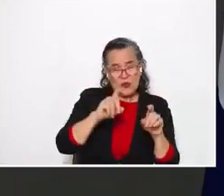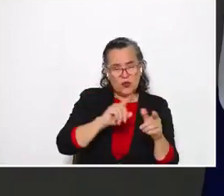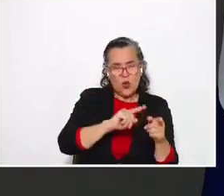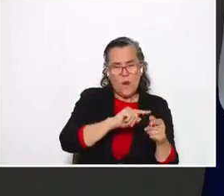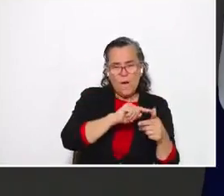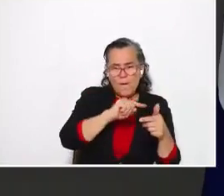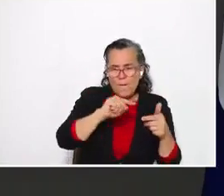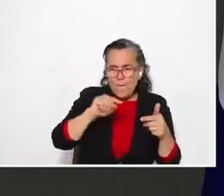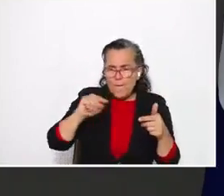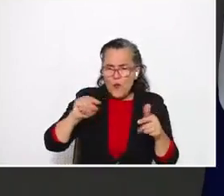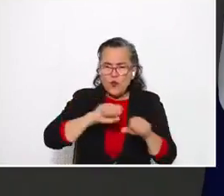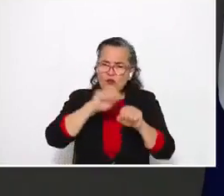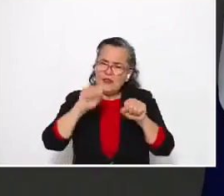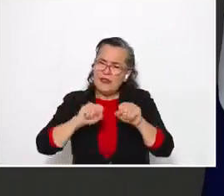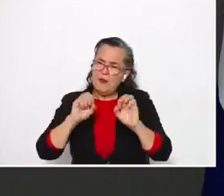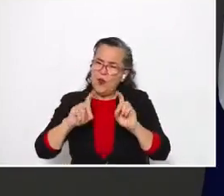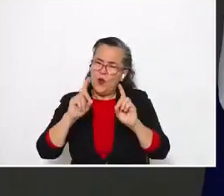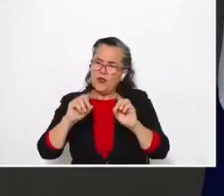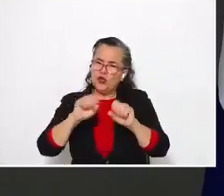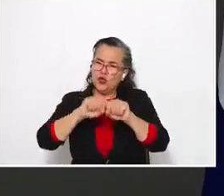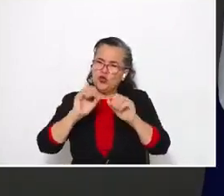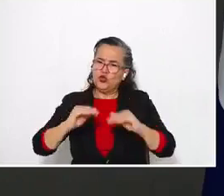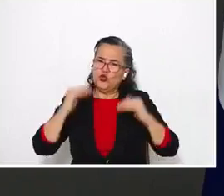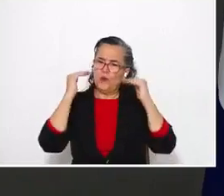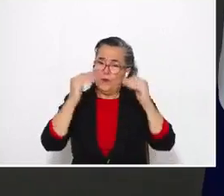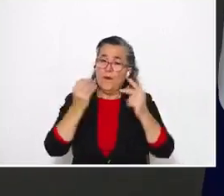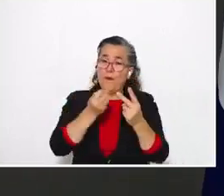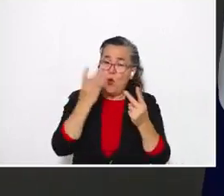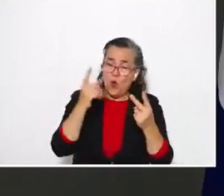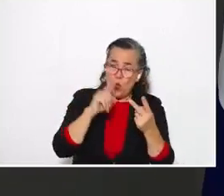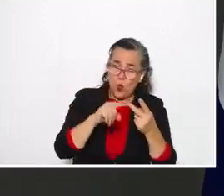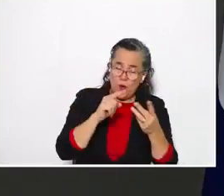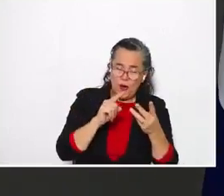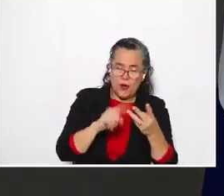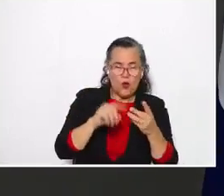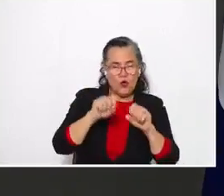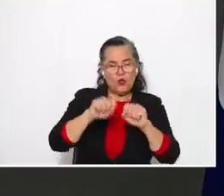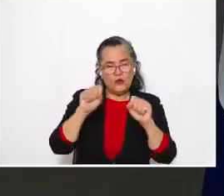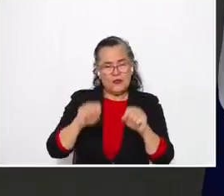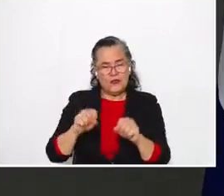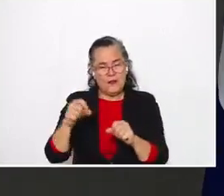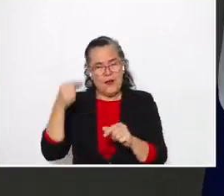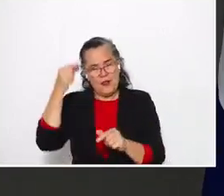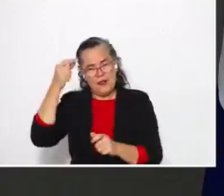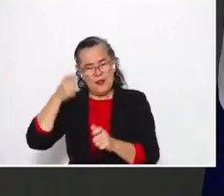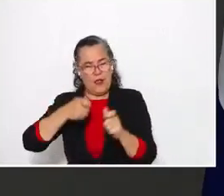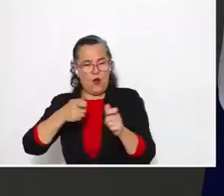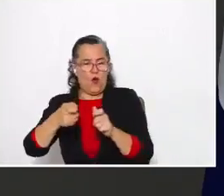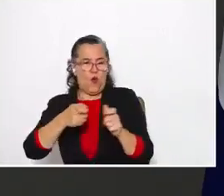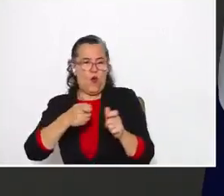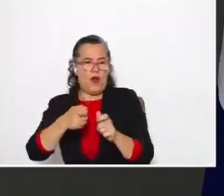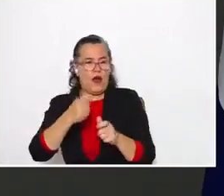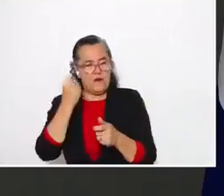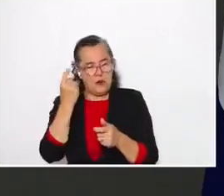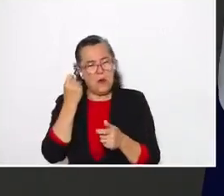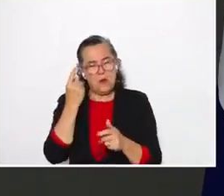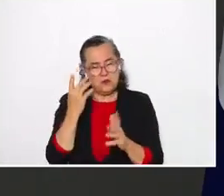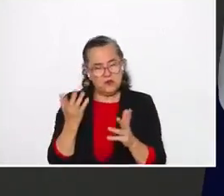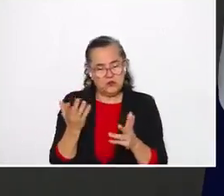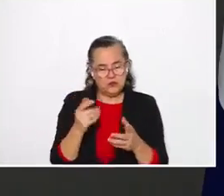verdadero sistema de educación superior público con un sistema de gobernanza